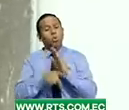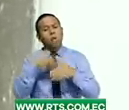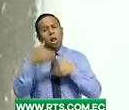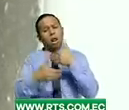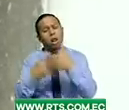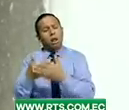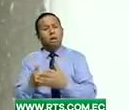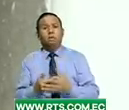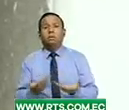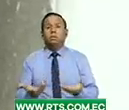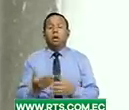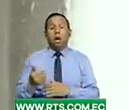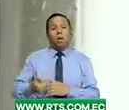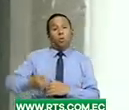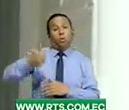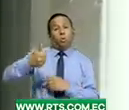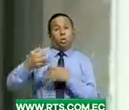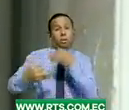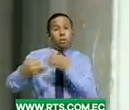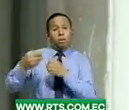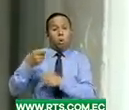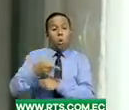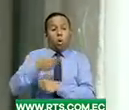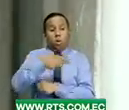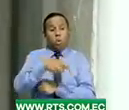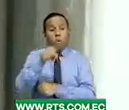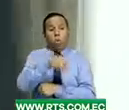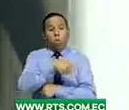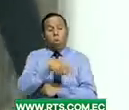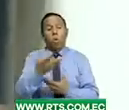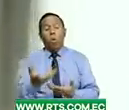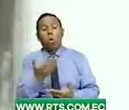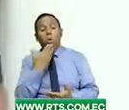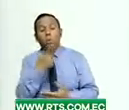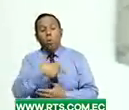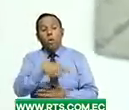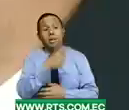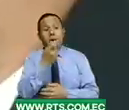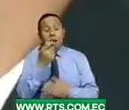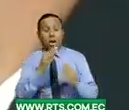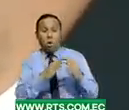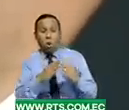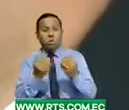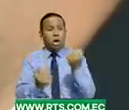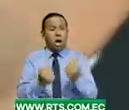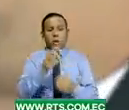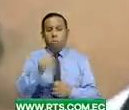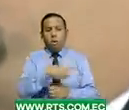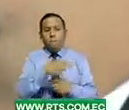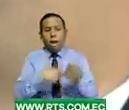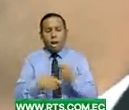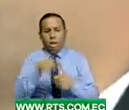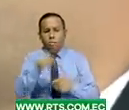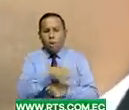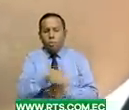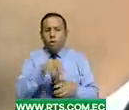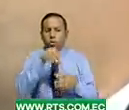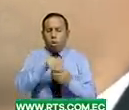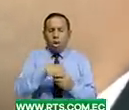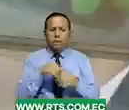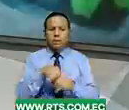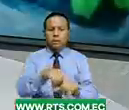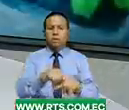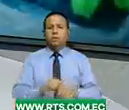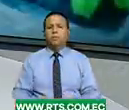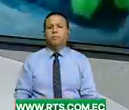el magistrado dispuso prohibición de enajenar bienes por $160,000. Informó Héctor